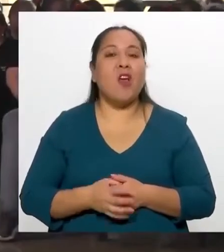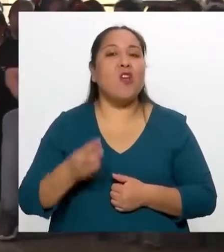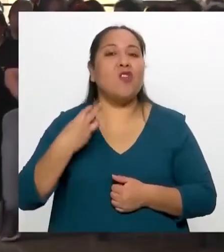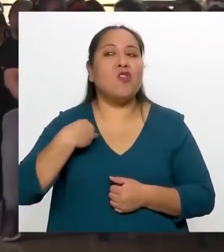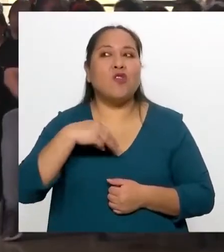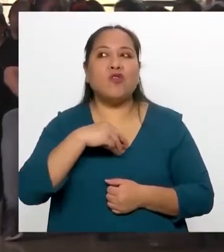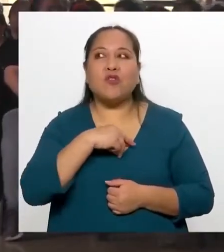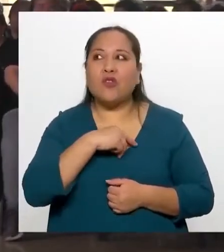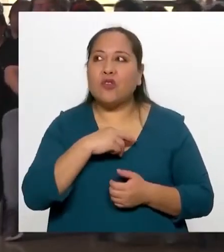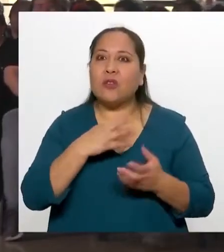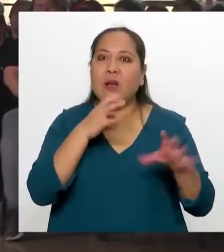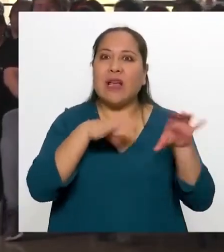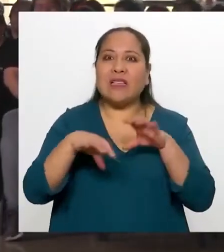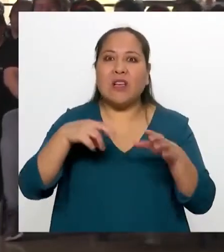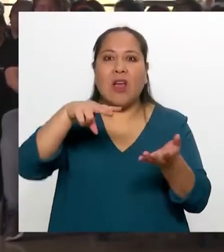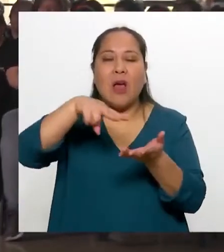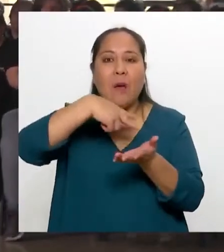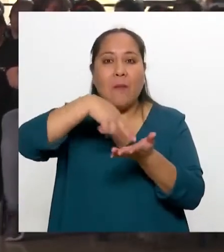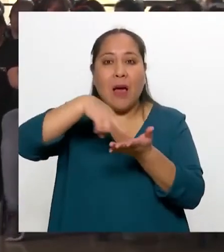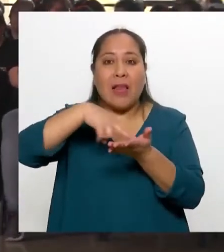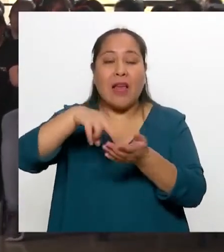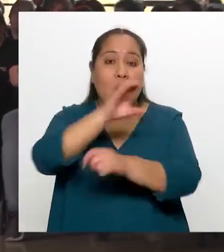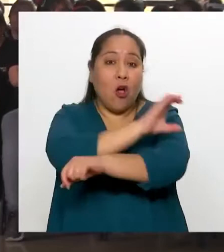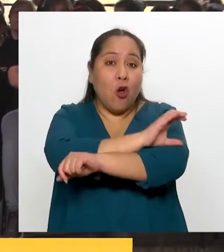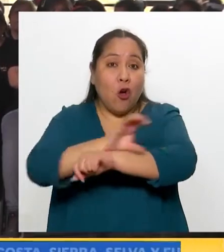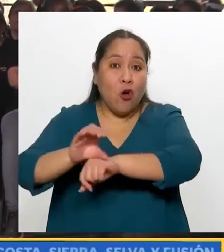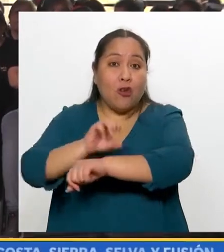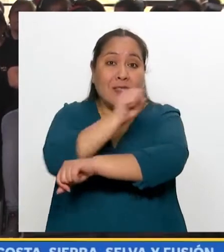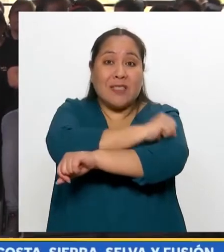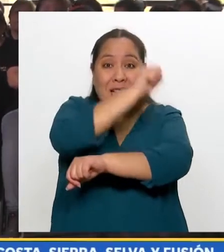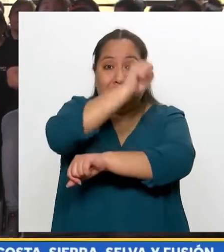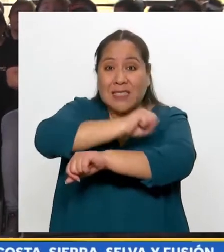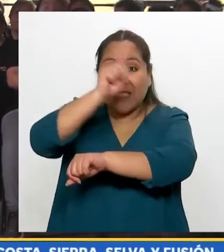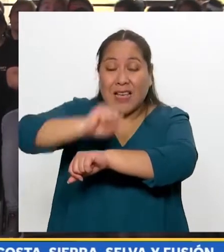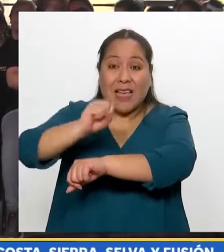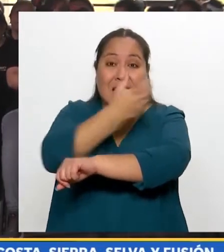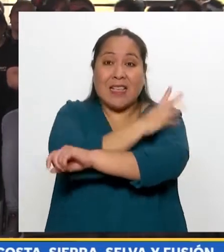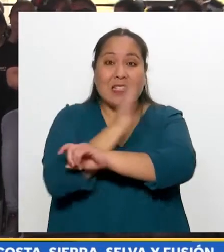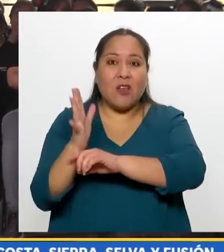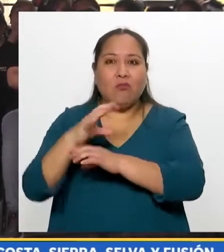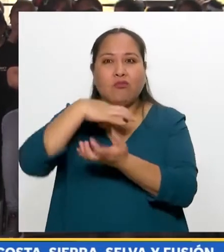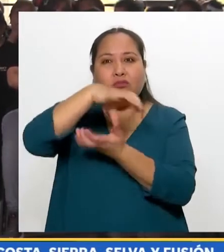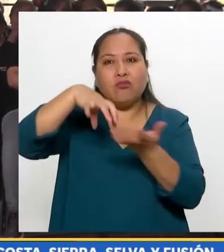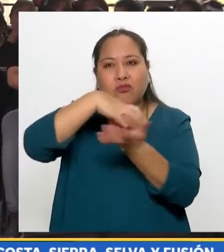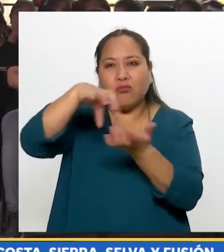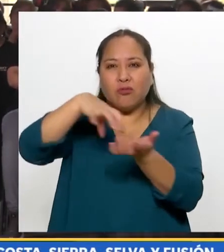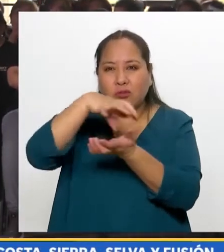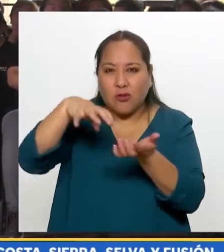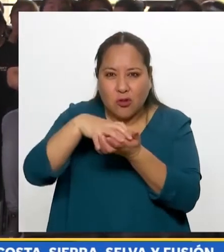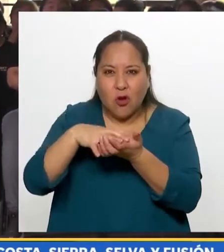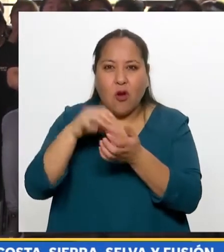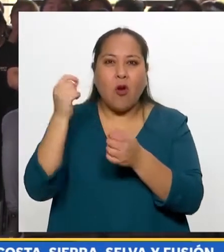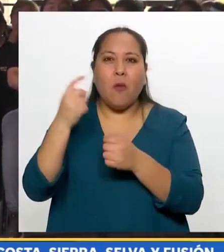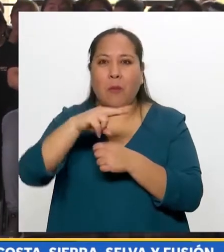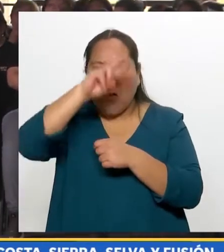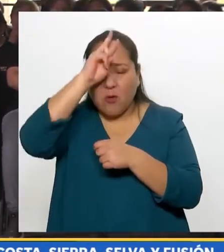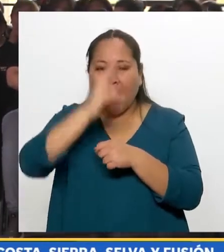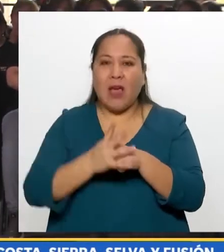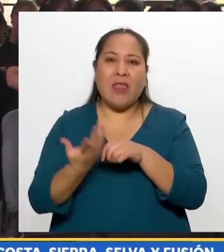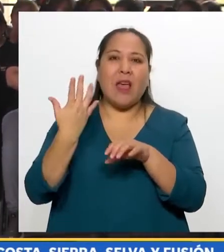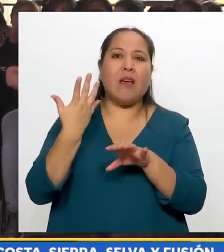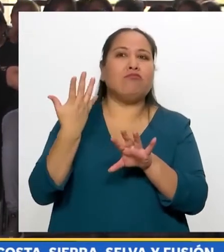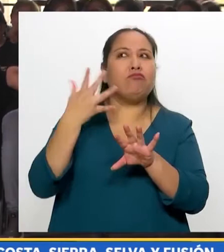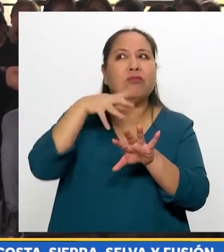Estamos haciendo danzas de la costa, de la sierra, de la selva, un poco de fusión peruana y un poco de danza inclusiva, ¿no? Para que los chicos empiecen